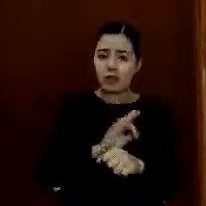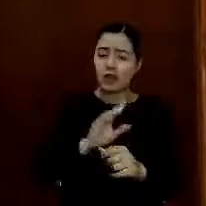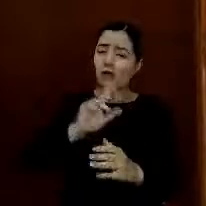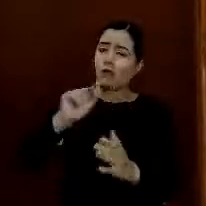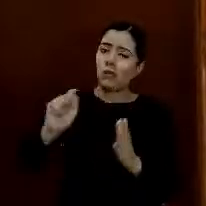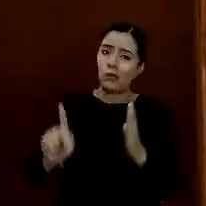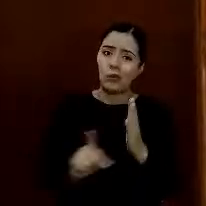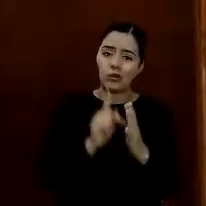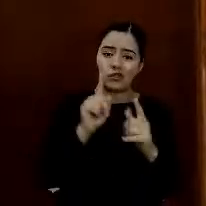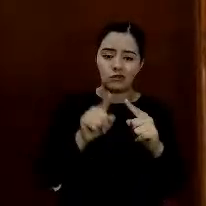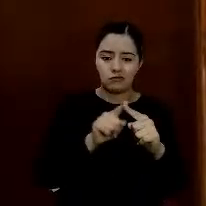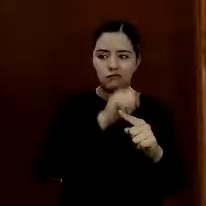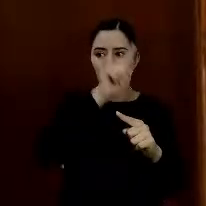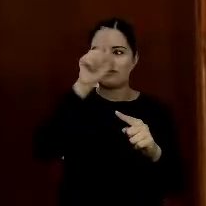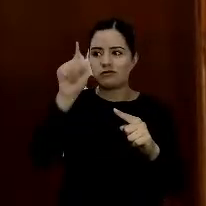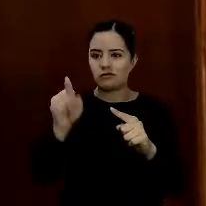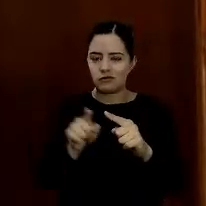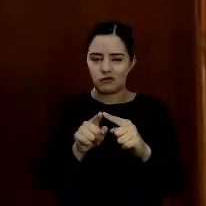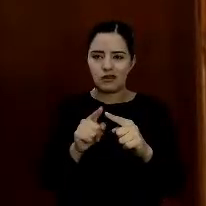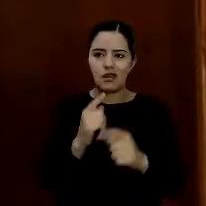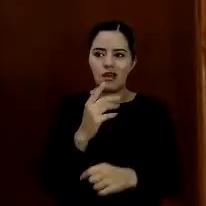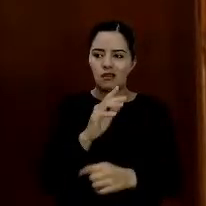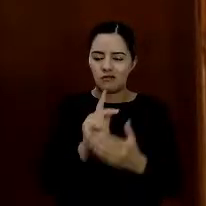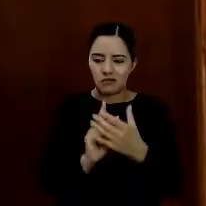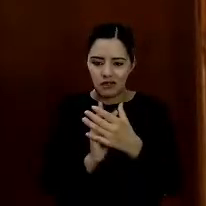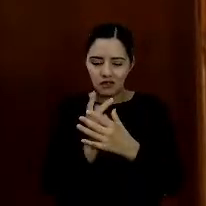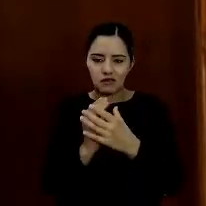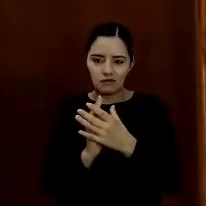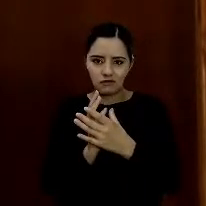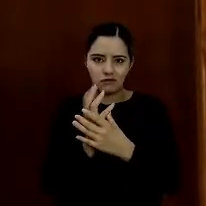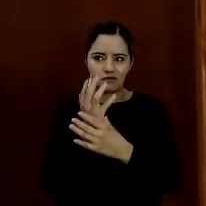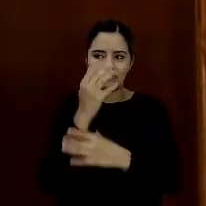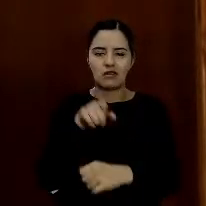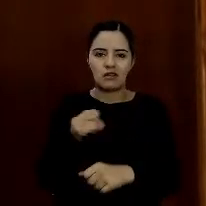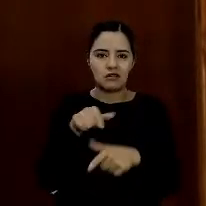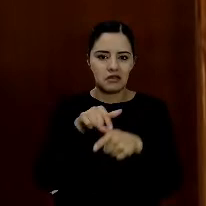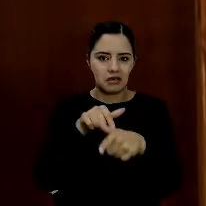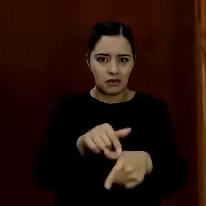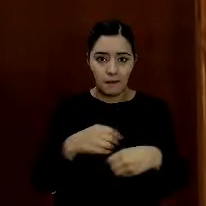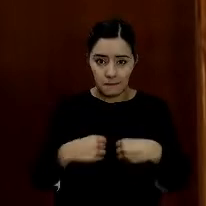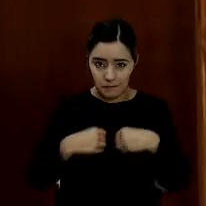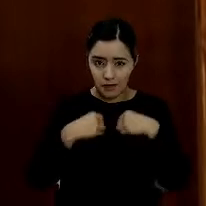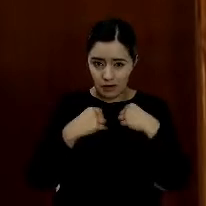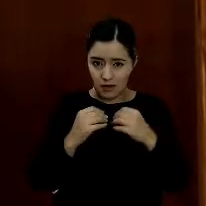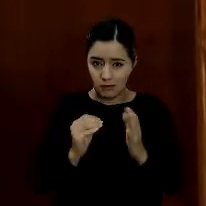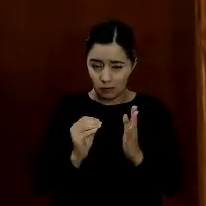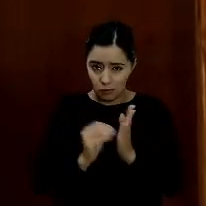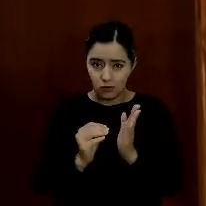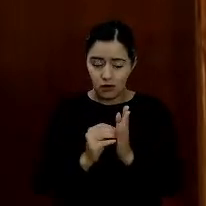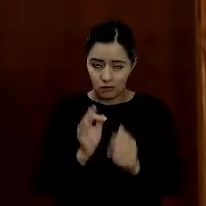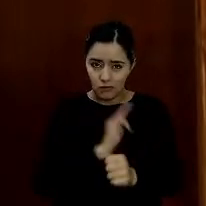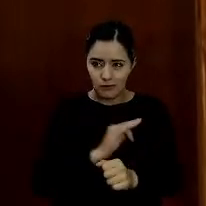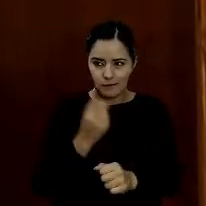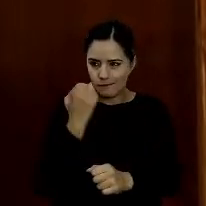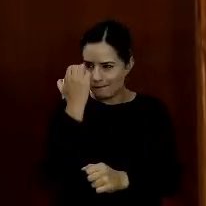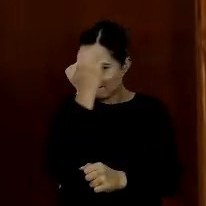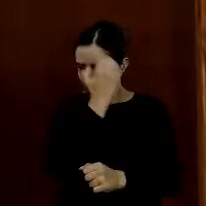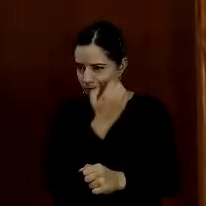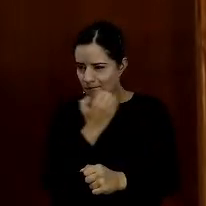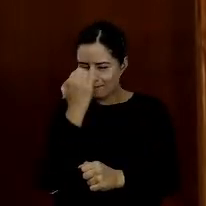necesarios para su existencia, preservación y regeneración de todo tipo de